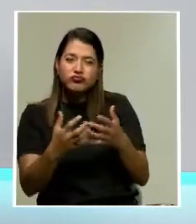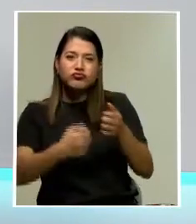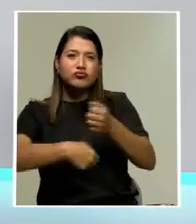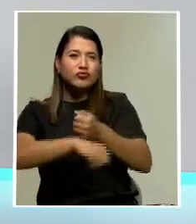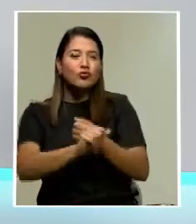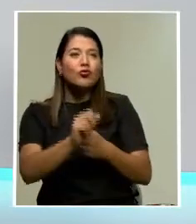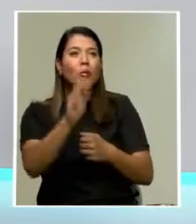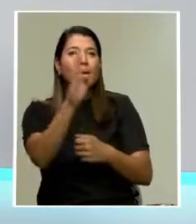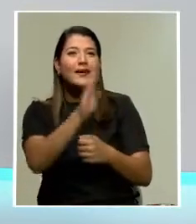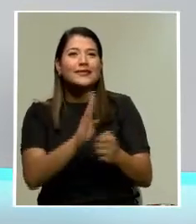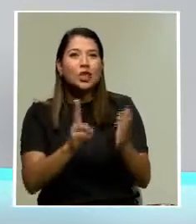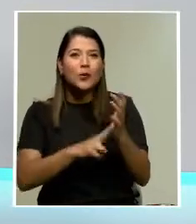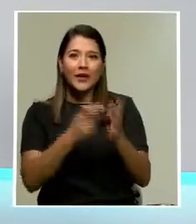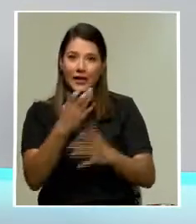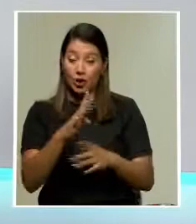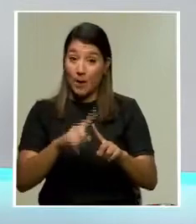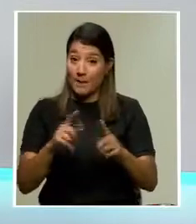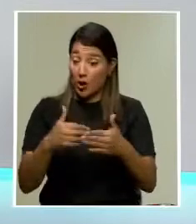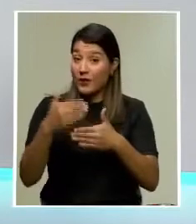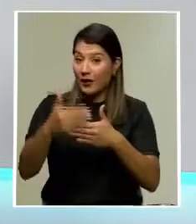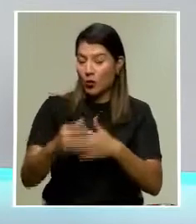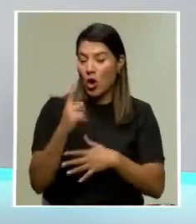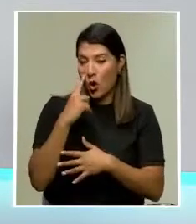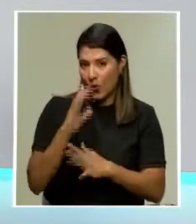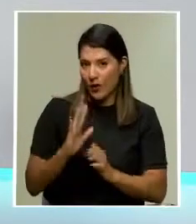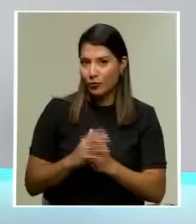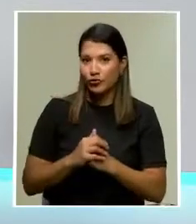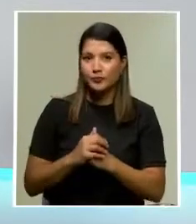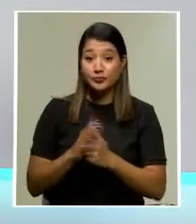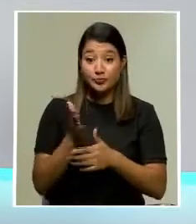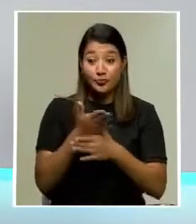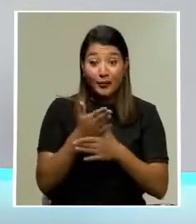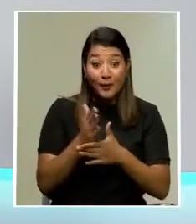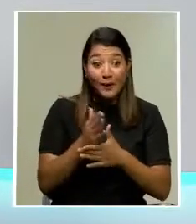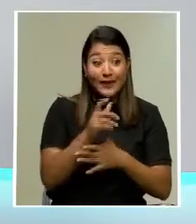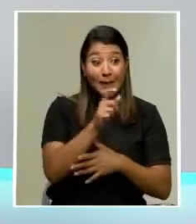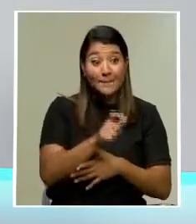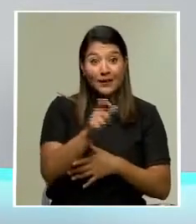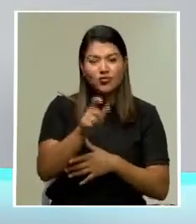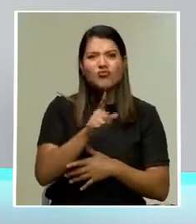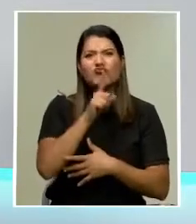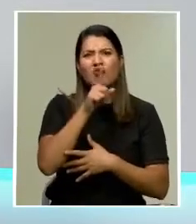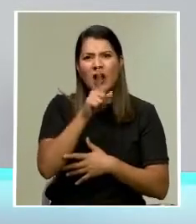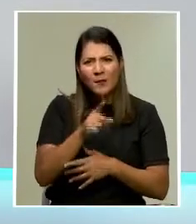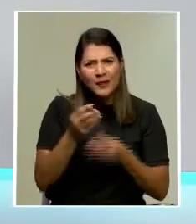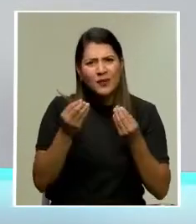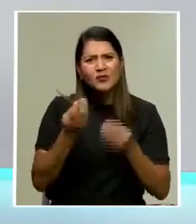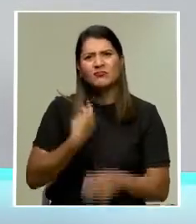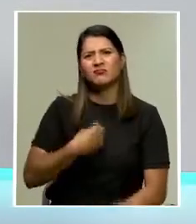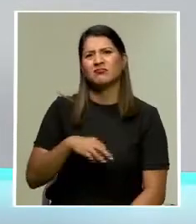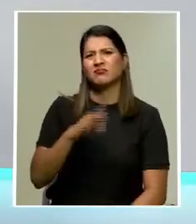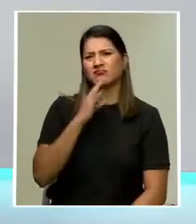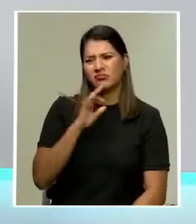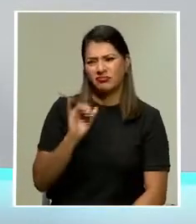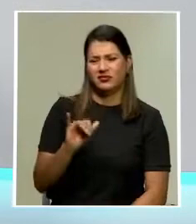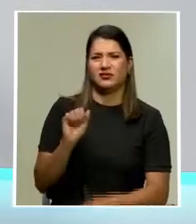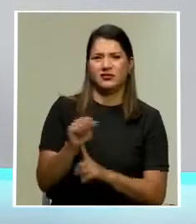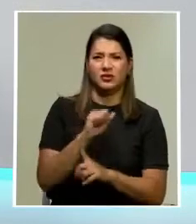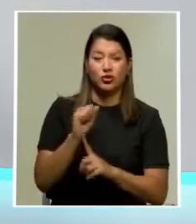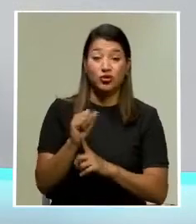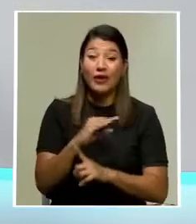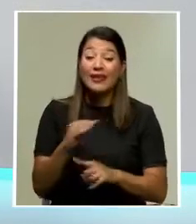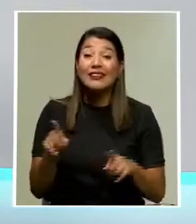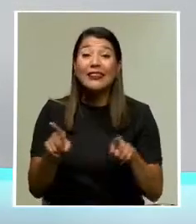que ahora lo vamos a ver, hay un sector de la afición que sí está bastante decepcionada de todo esto y además también